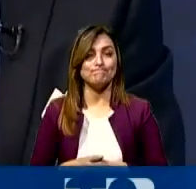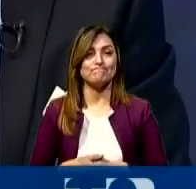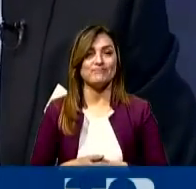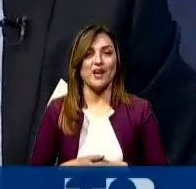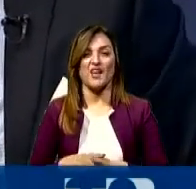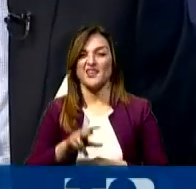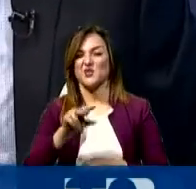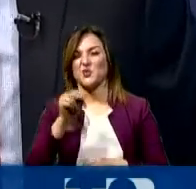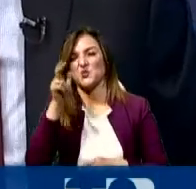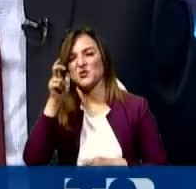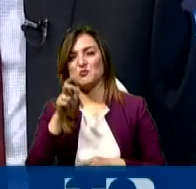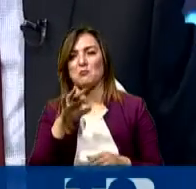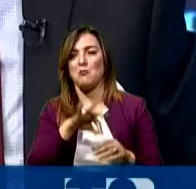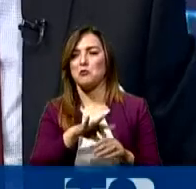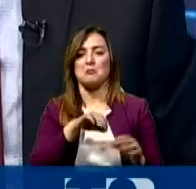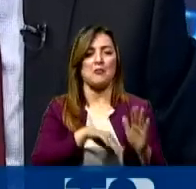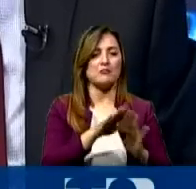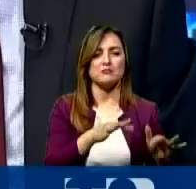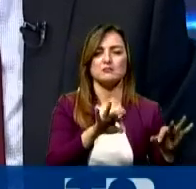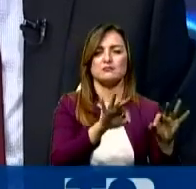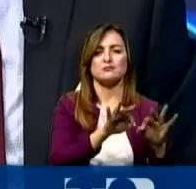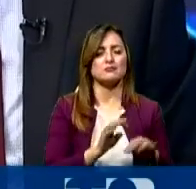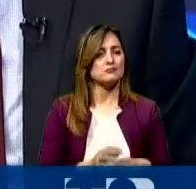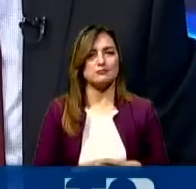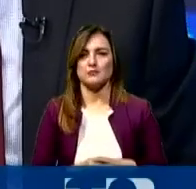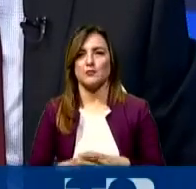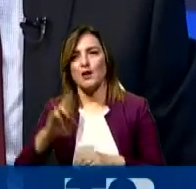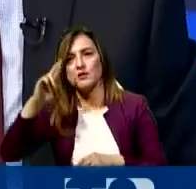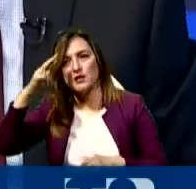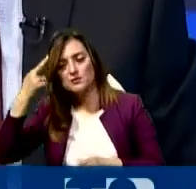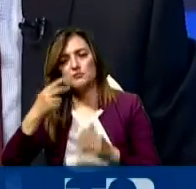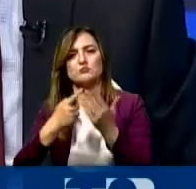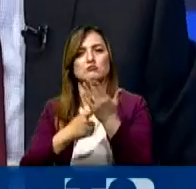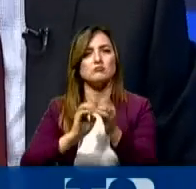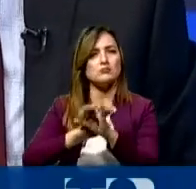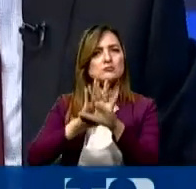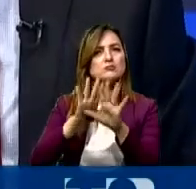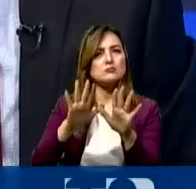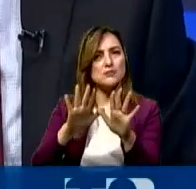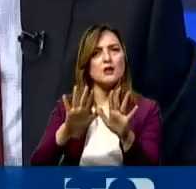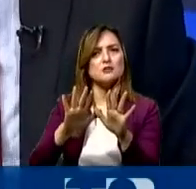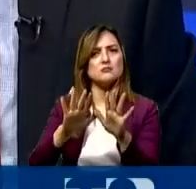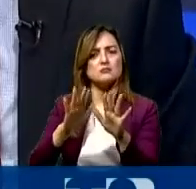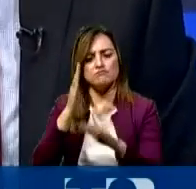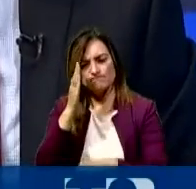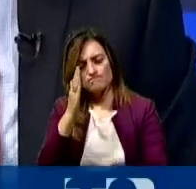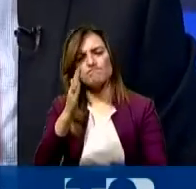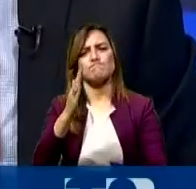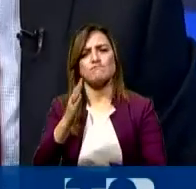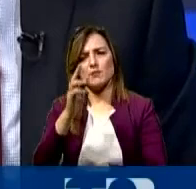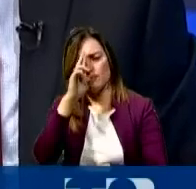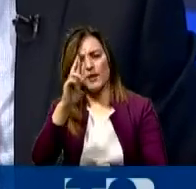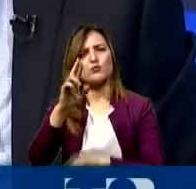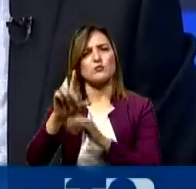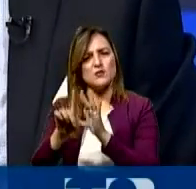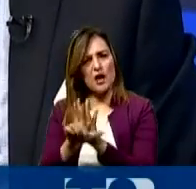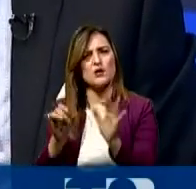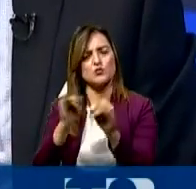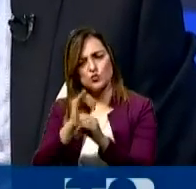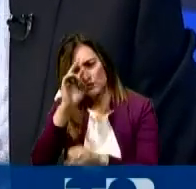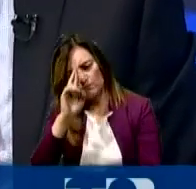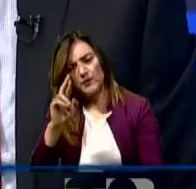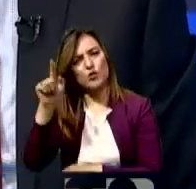así lo que deberías primar la razón lo que debería primar es la sensatez de sentido común respecto a las distinciones